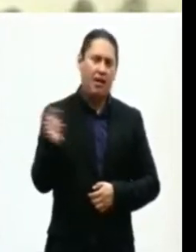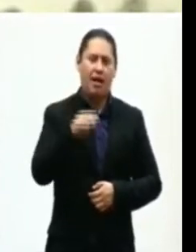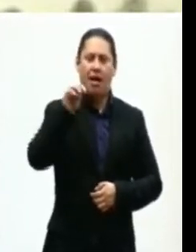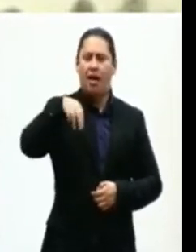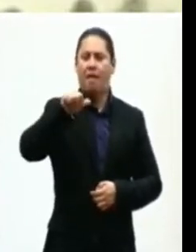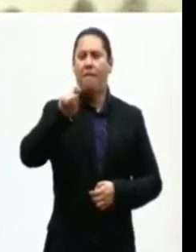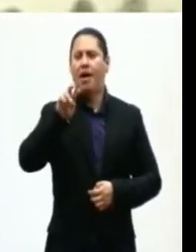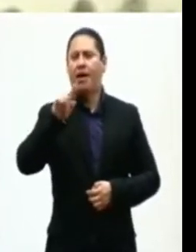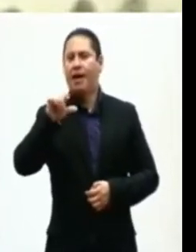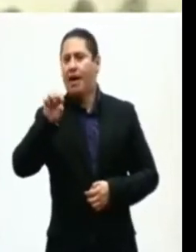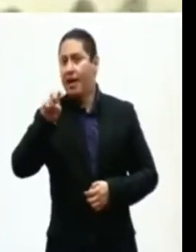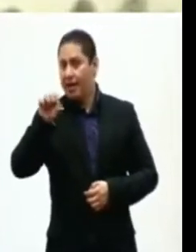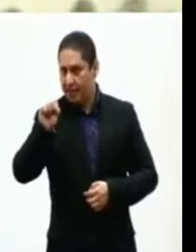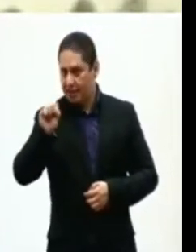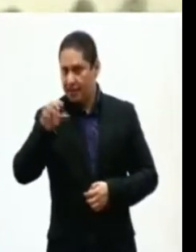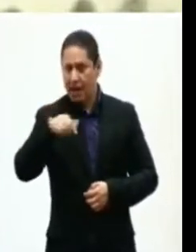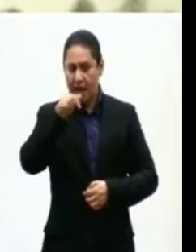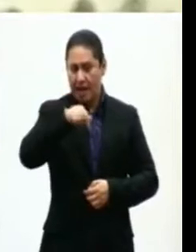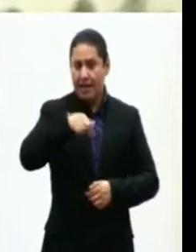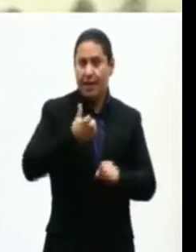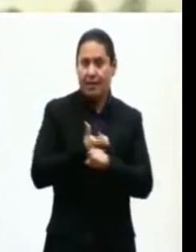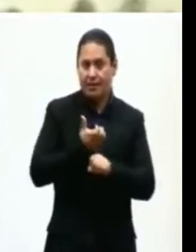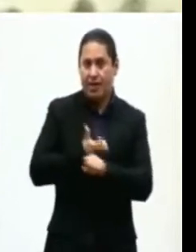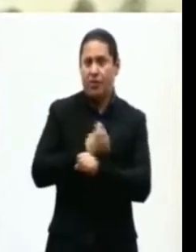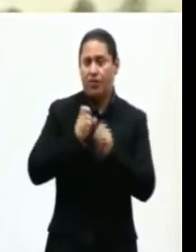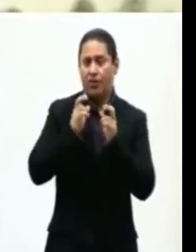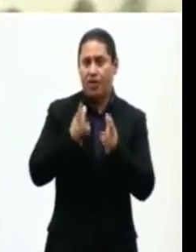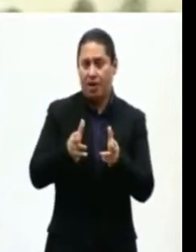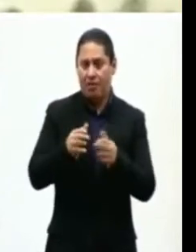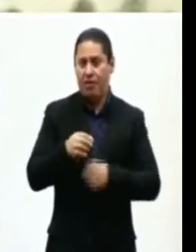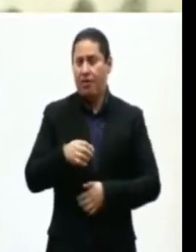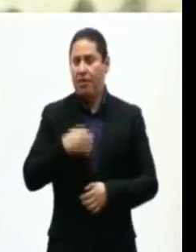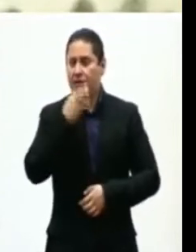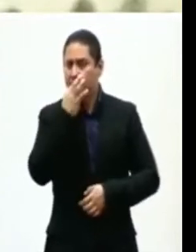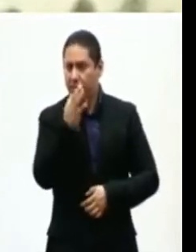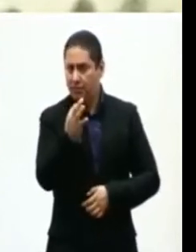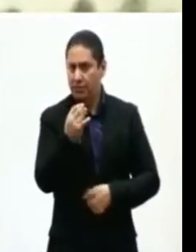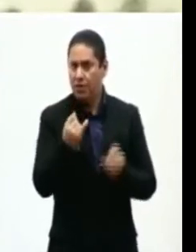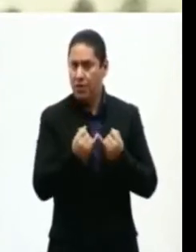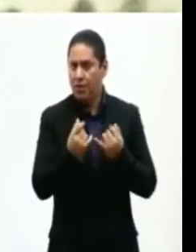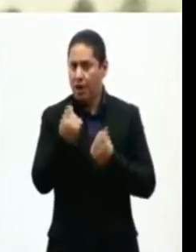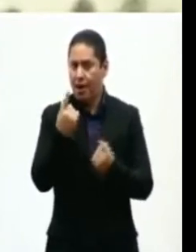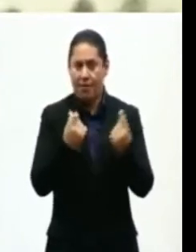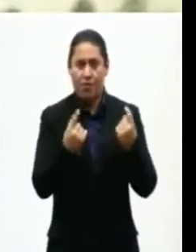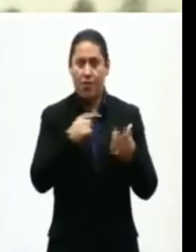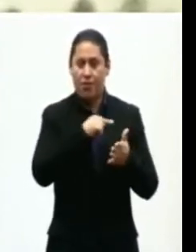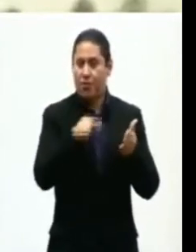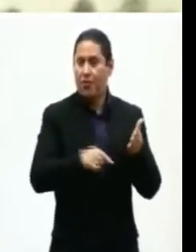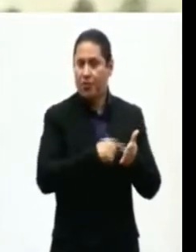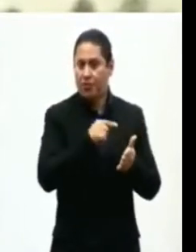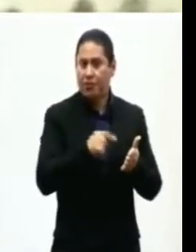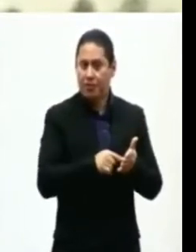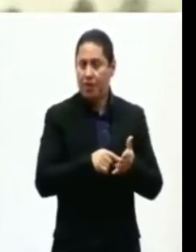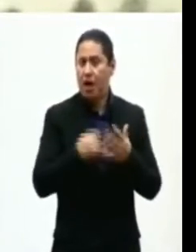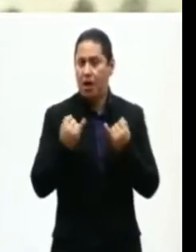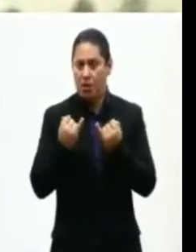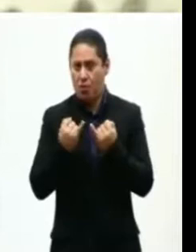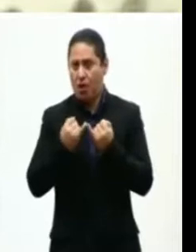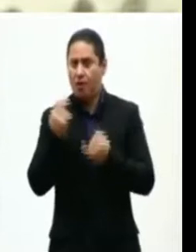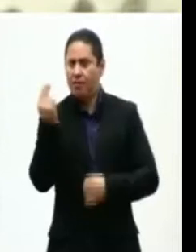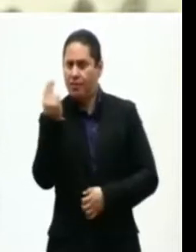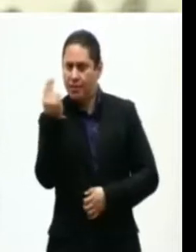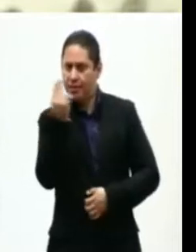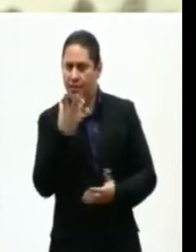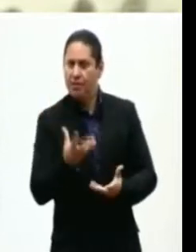estos estados están en Chiapas, como también quisiera mencionar algunos otros lugares que también necesitan